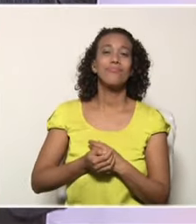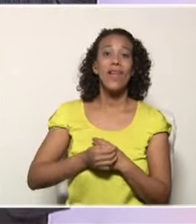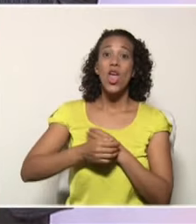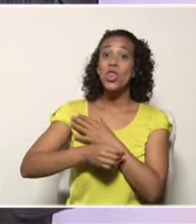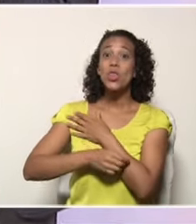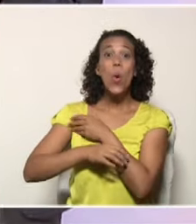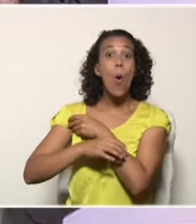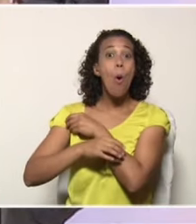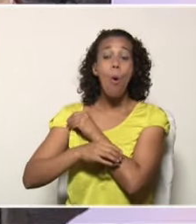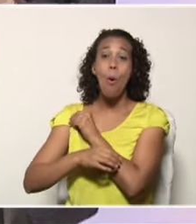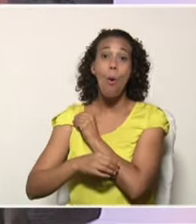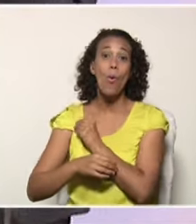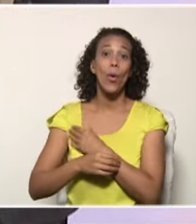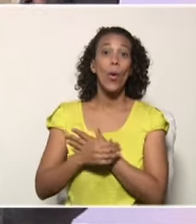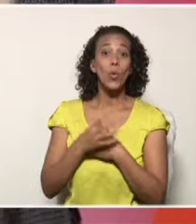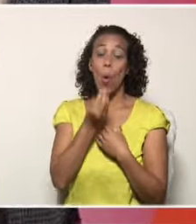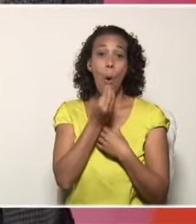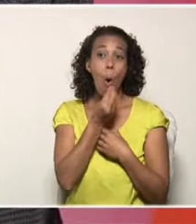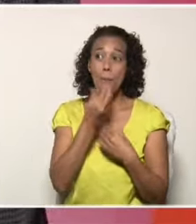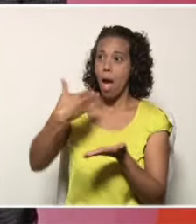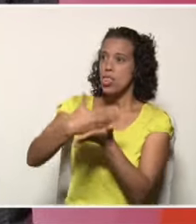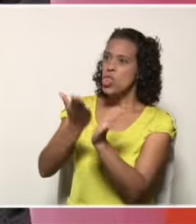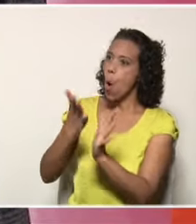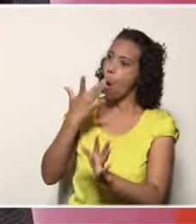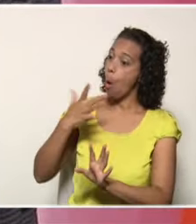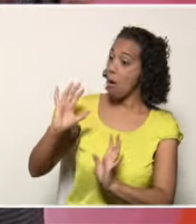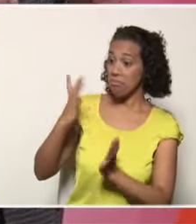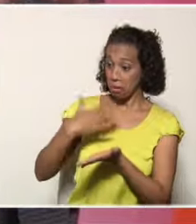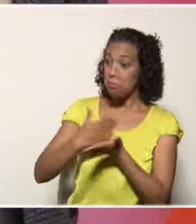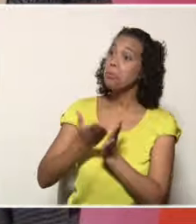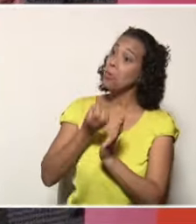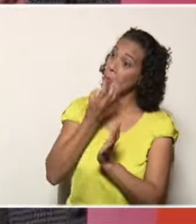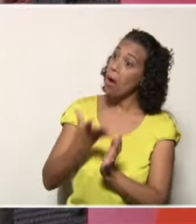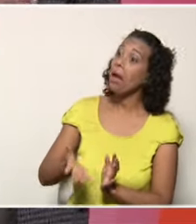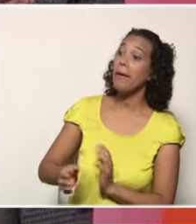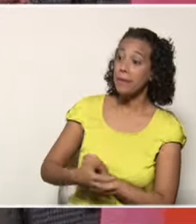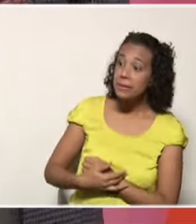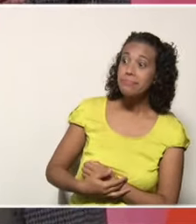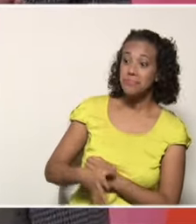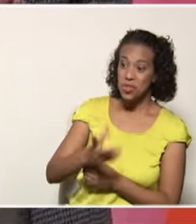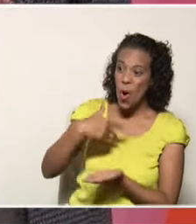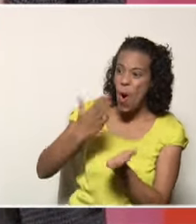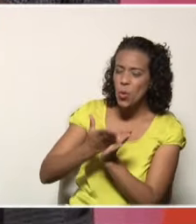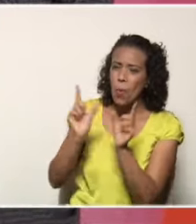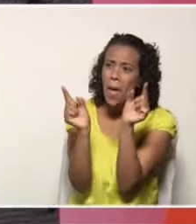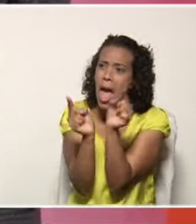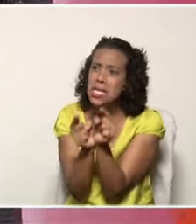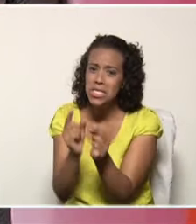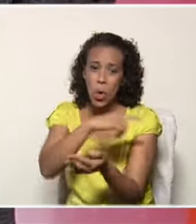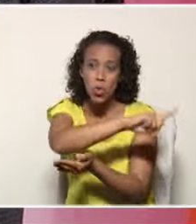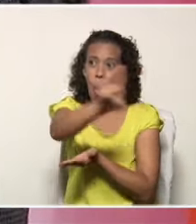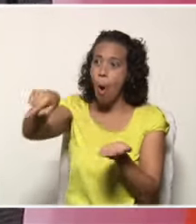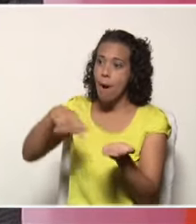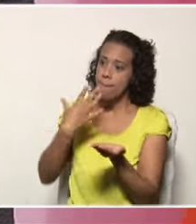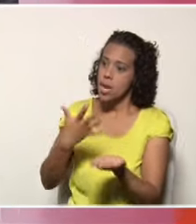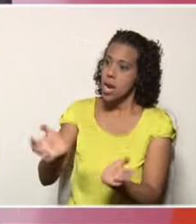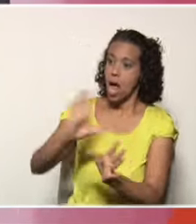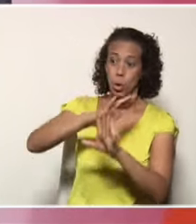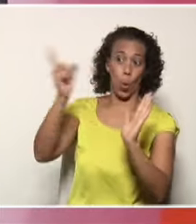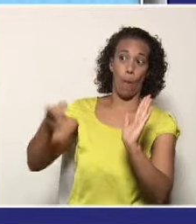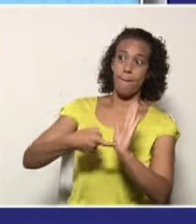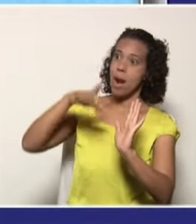toda la torta, es lo contrario, te la comiste toda. Llegaste tú, viste la torta que había quedado por allí un pedazo, y mira, vale, dejaste toda